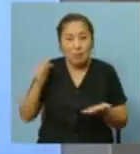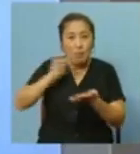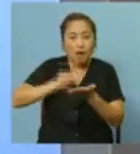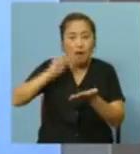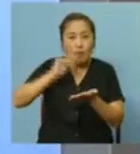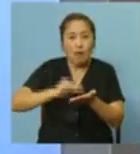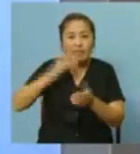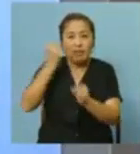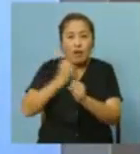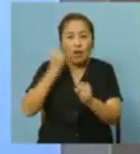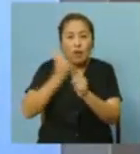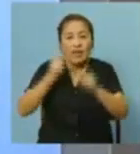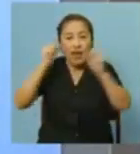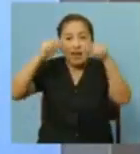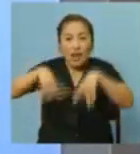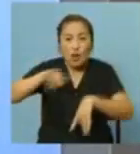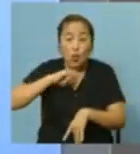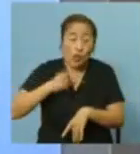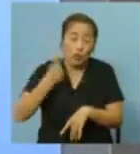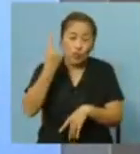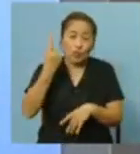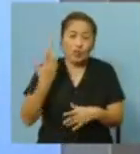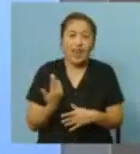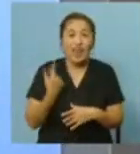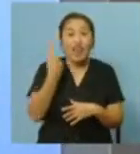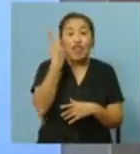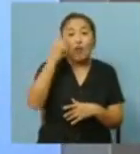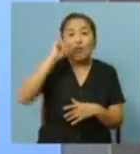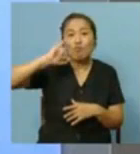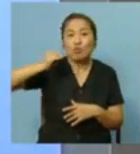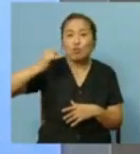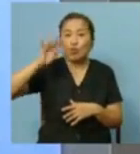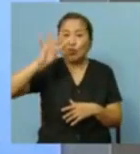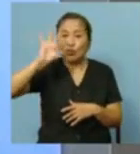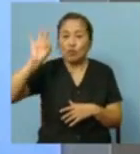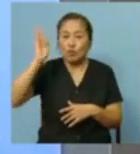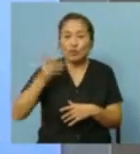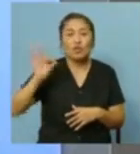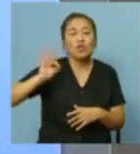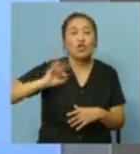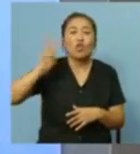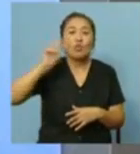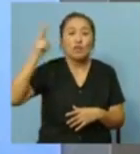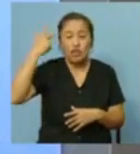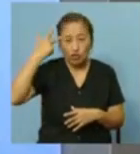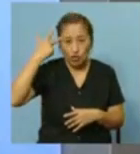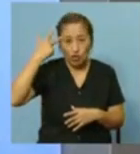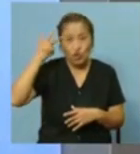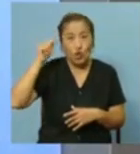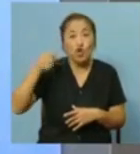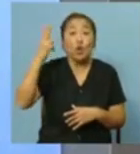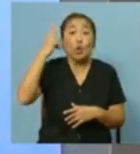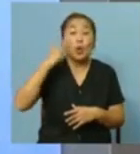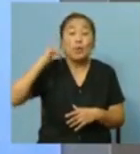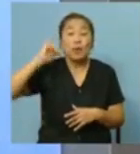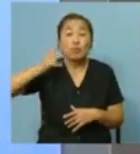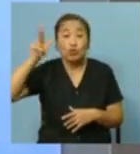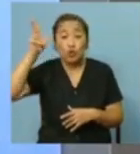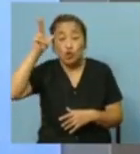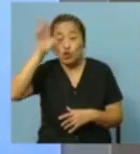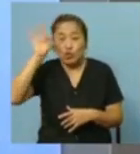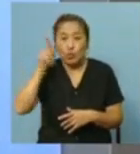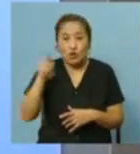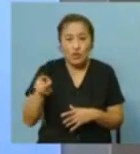su empleo jujuy ha sido una 2.4 por ciento en el año 2018 y 9.8 por